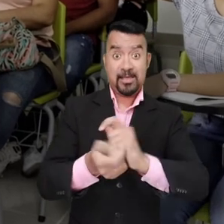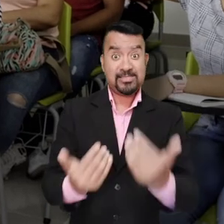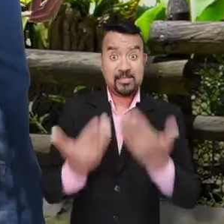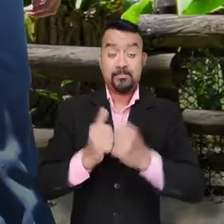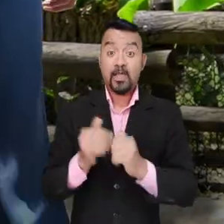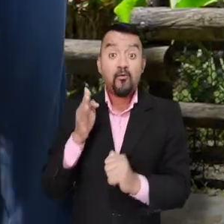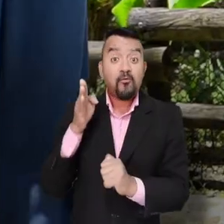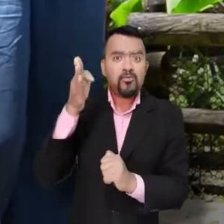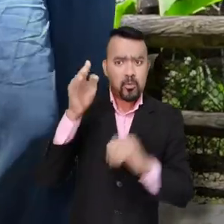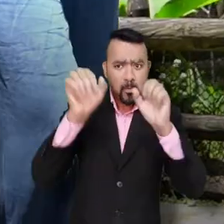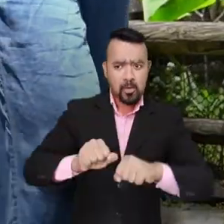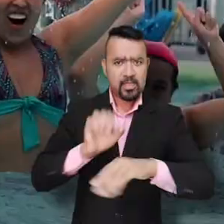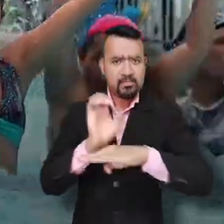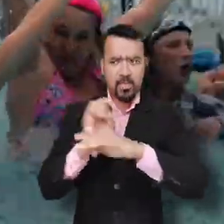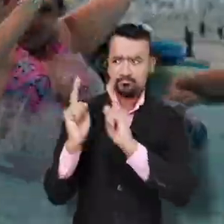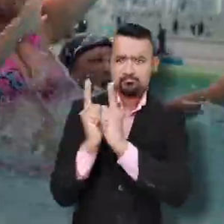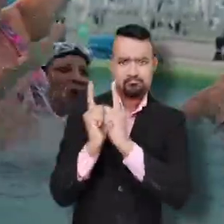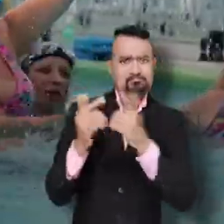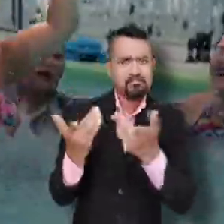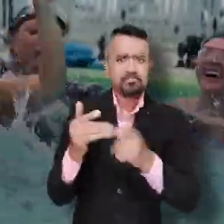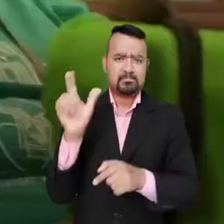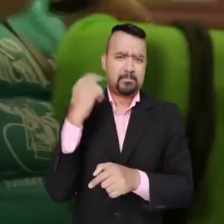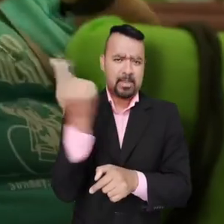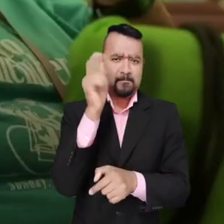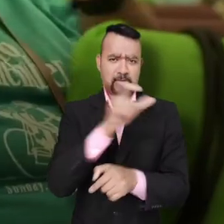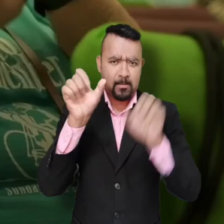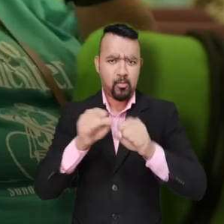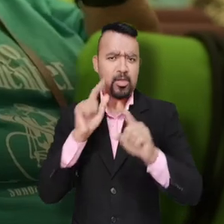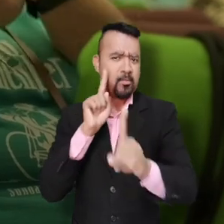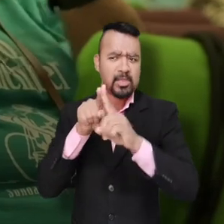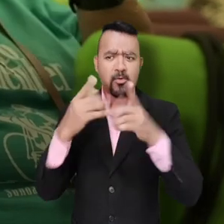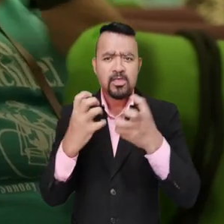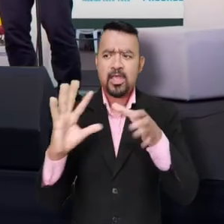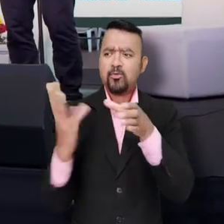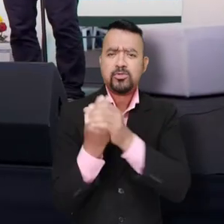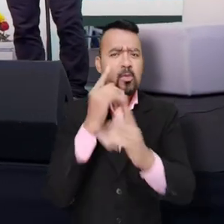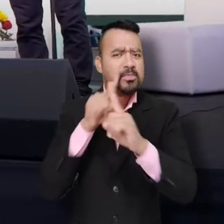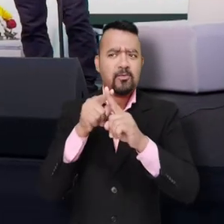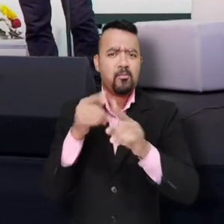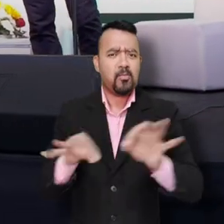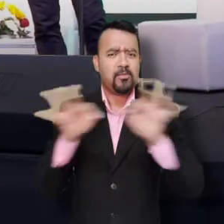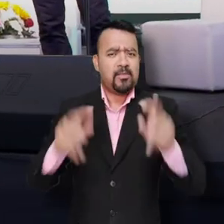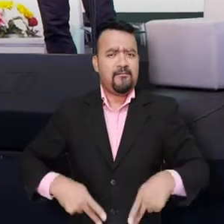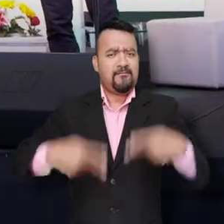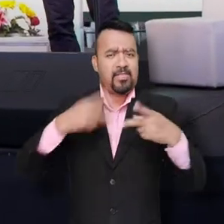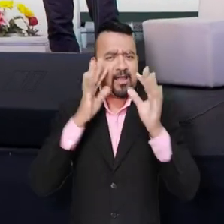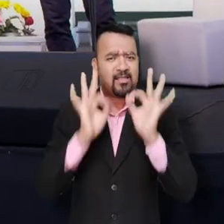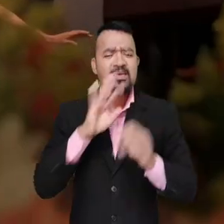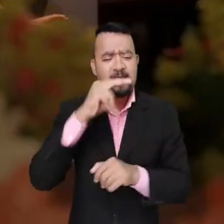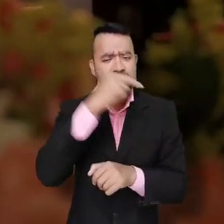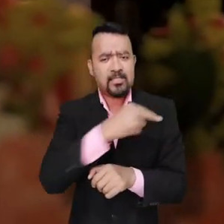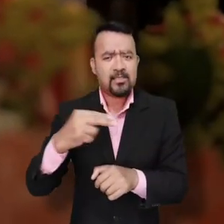Seguiremos trabajando por la calidad de vida de miles de niños, jóvenes y adultos. Potenciaremos el desarrollo de las regiones para construir un mejor